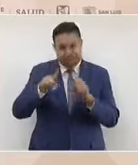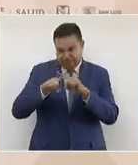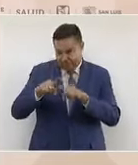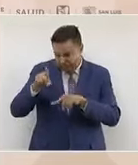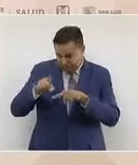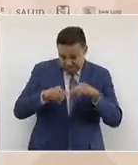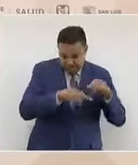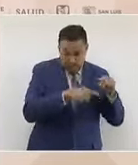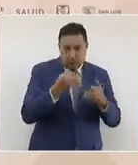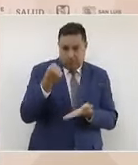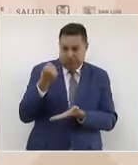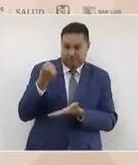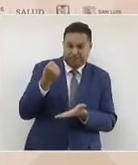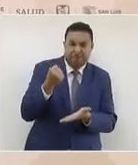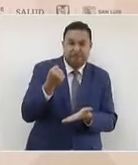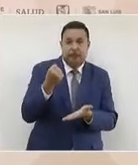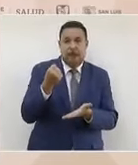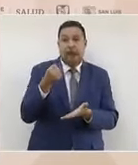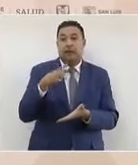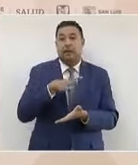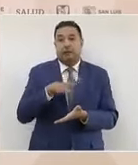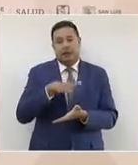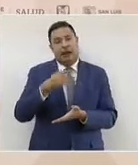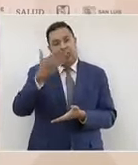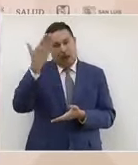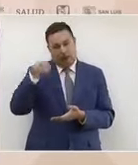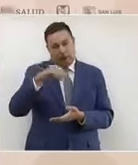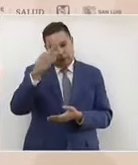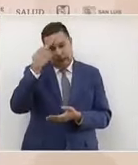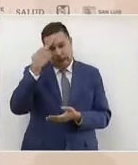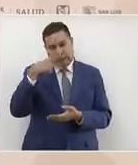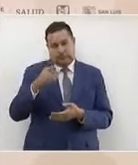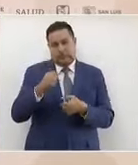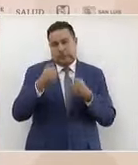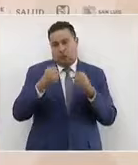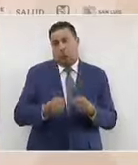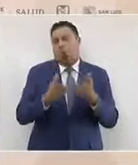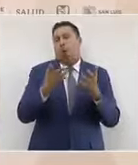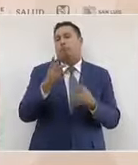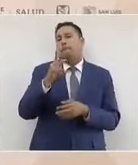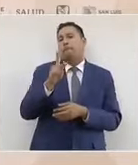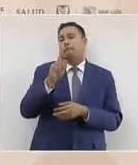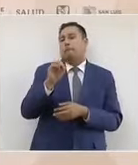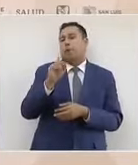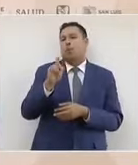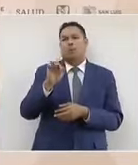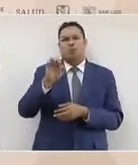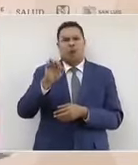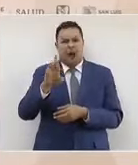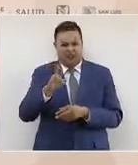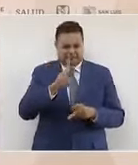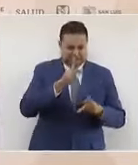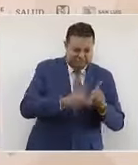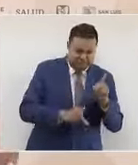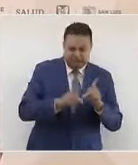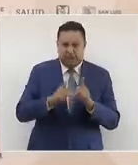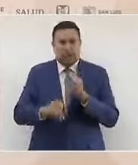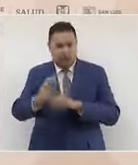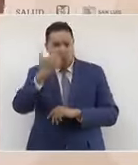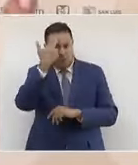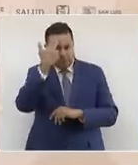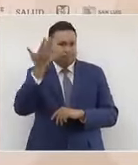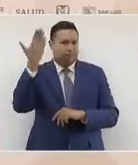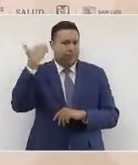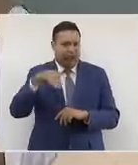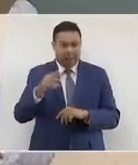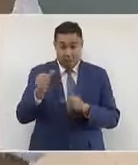posteriormente de financiamiento conocido como el Seguro Popular? Era un sistema completamente fragmentado. El Seguro Popular, ustedes lo saben,